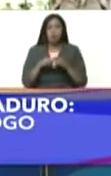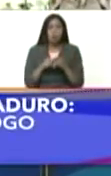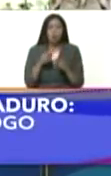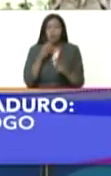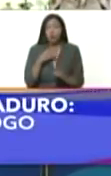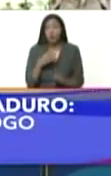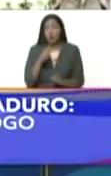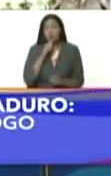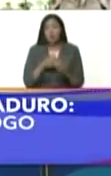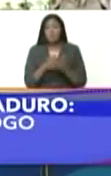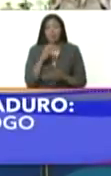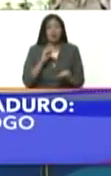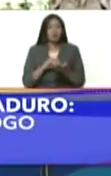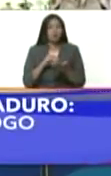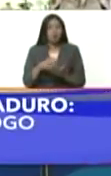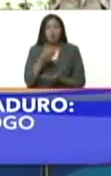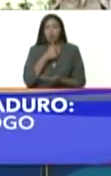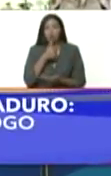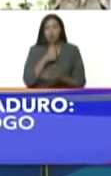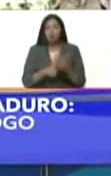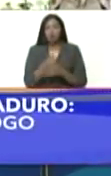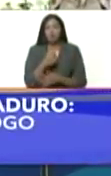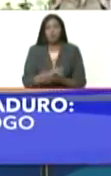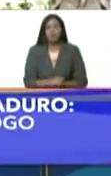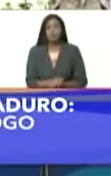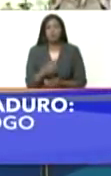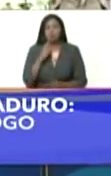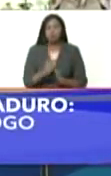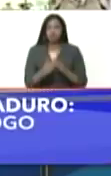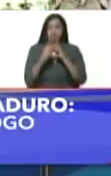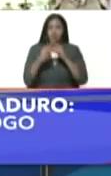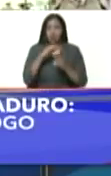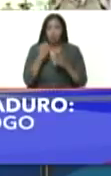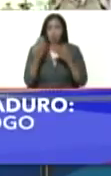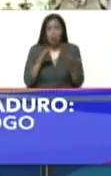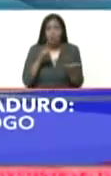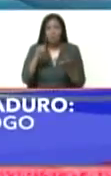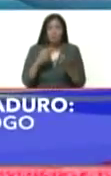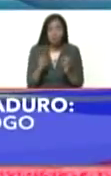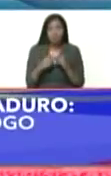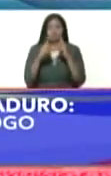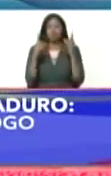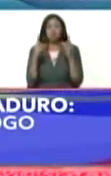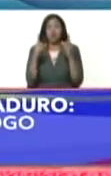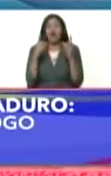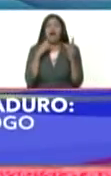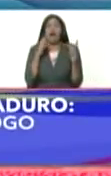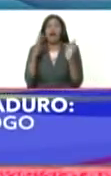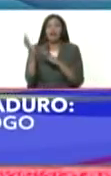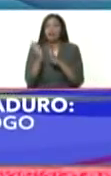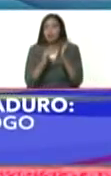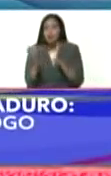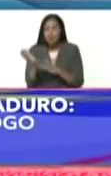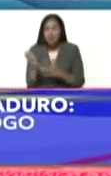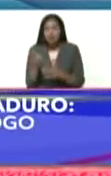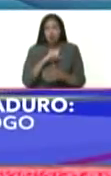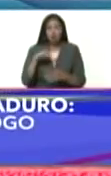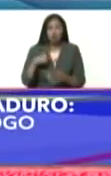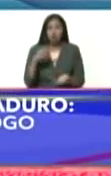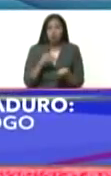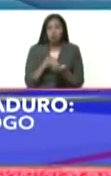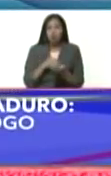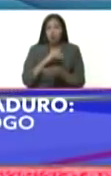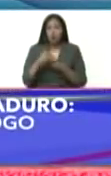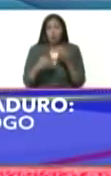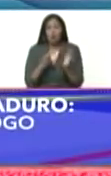¿a quién más le tocó resistir y hasta enfrentar la muerte y resucitar? A nuestro Señor Jesucristo. A nosotros nos toca